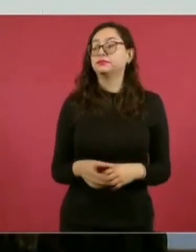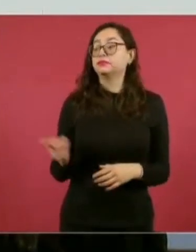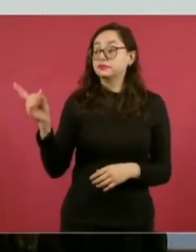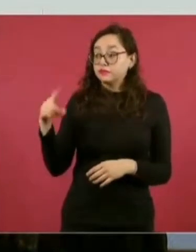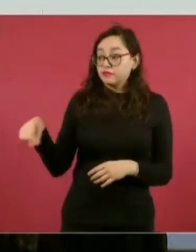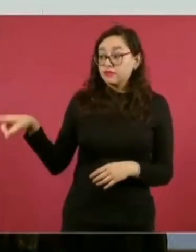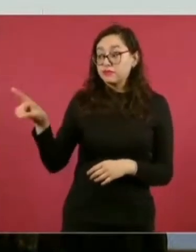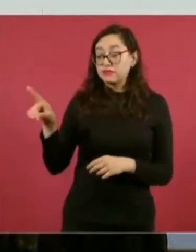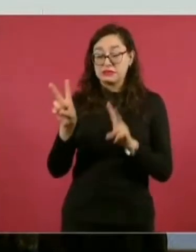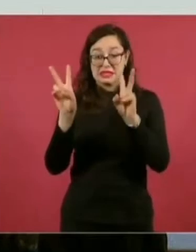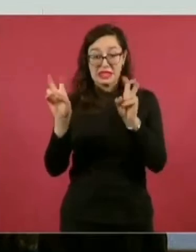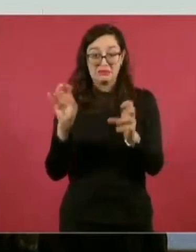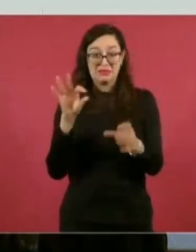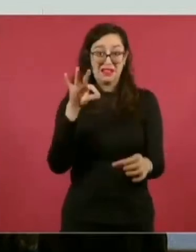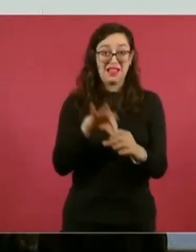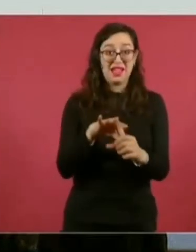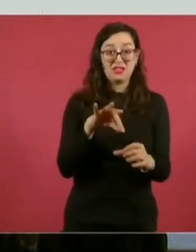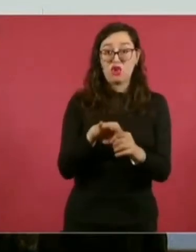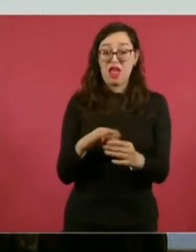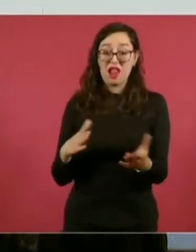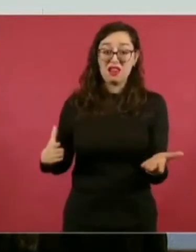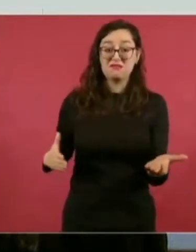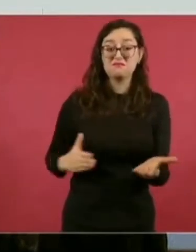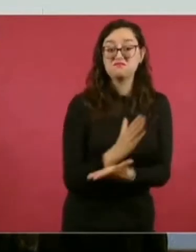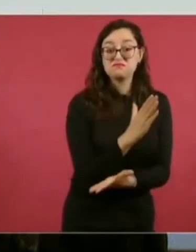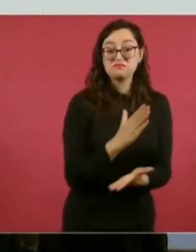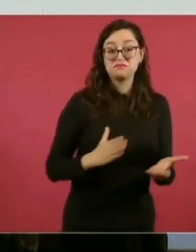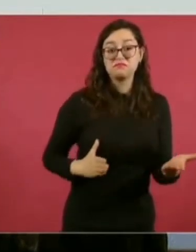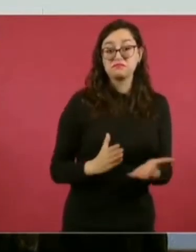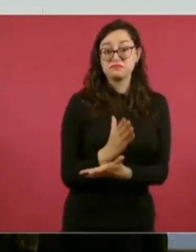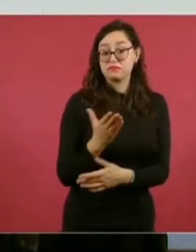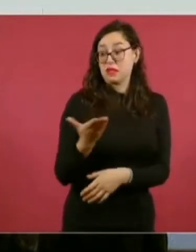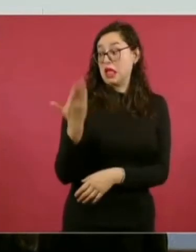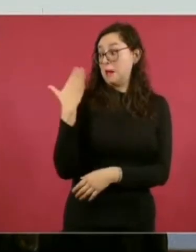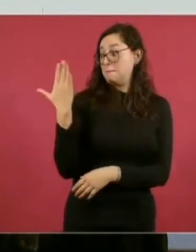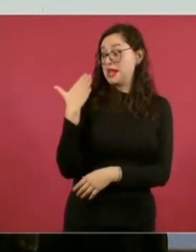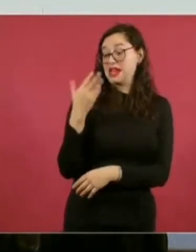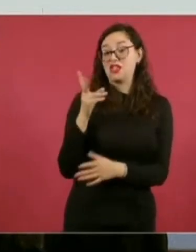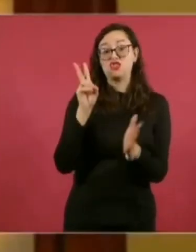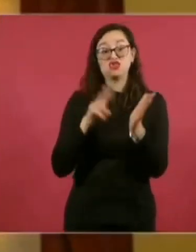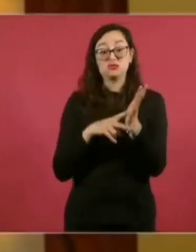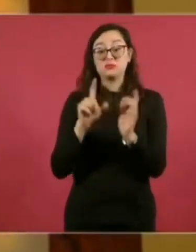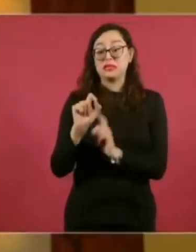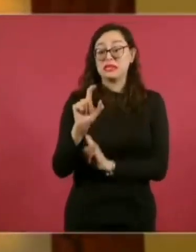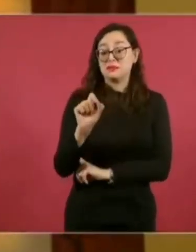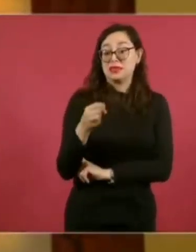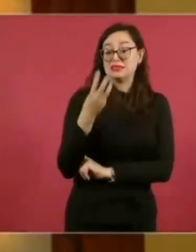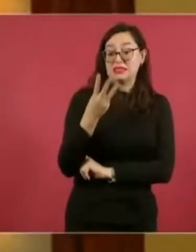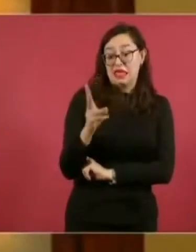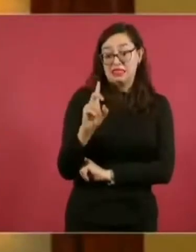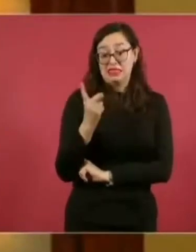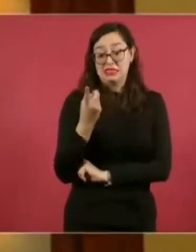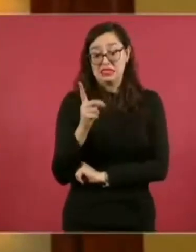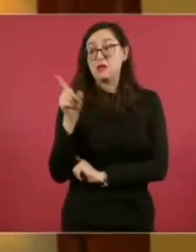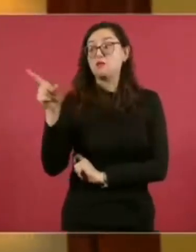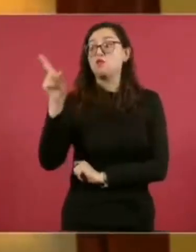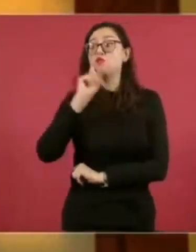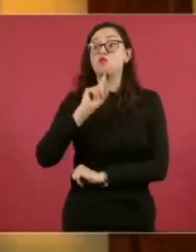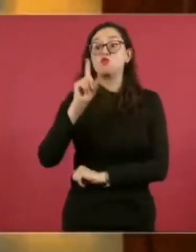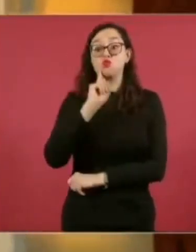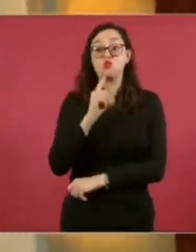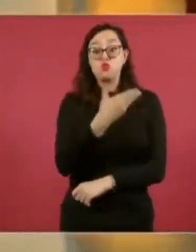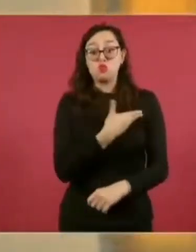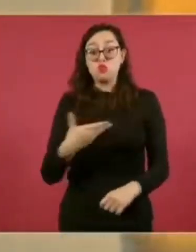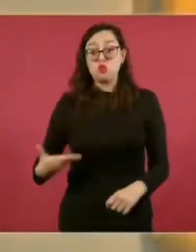no podemos perder de vista, por ejemplo, cómo en diciembre de 2023 la ministra Piña convoca a